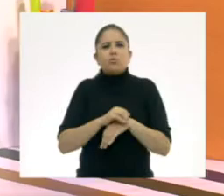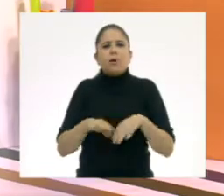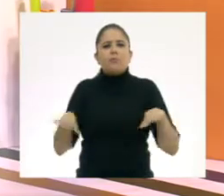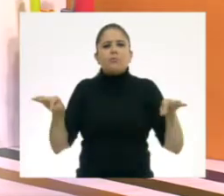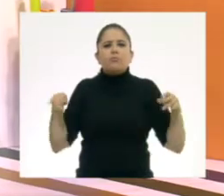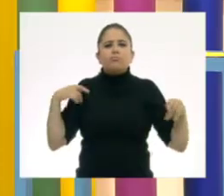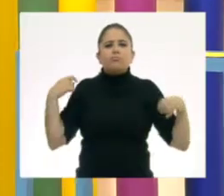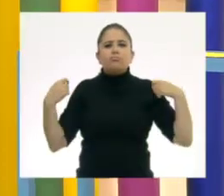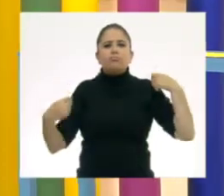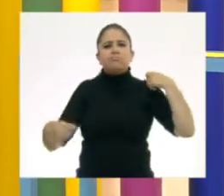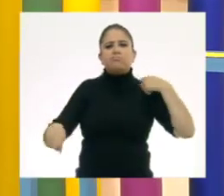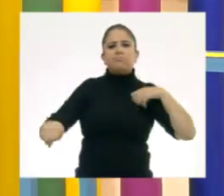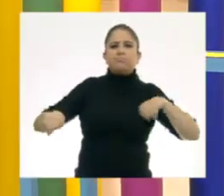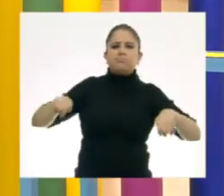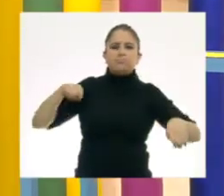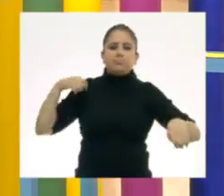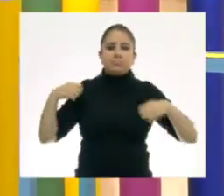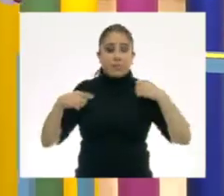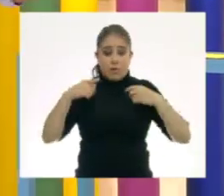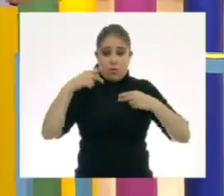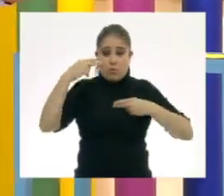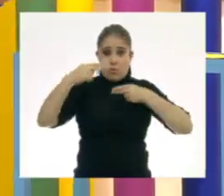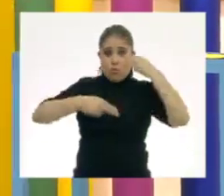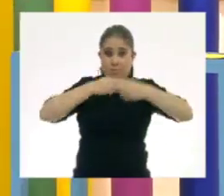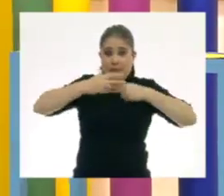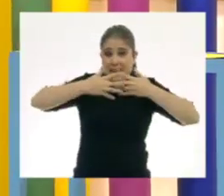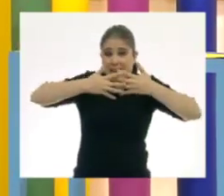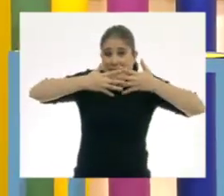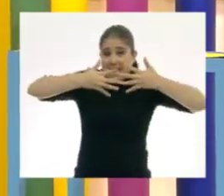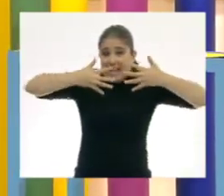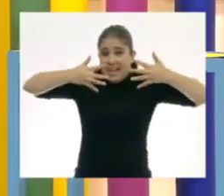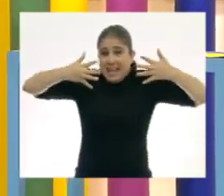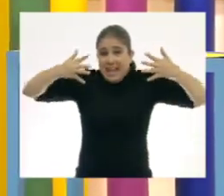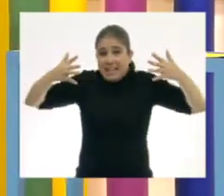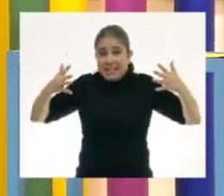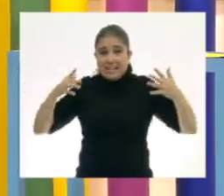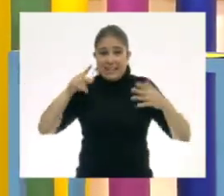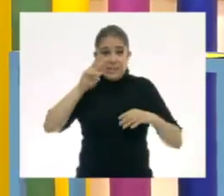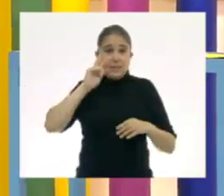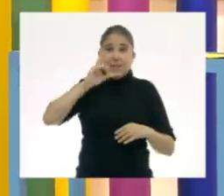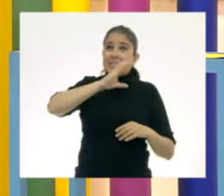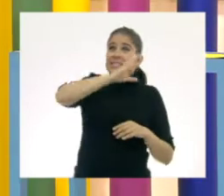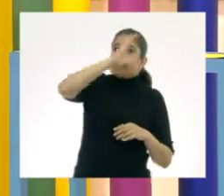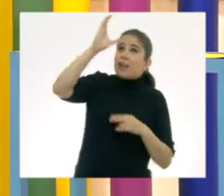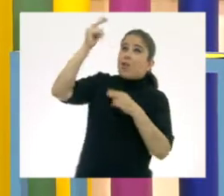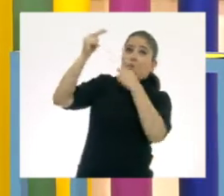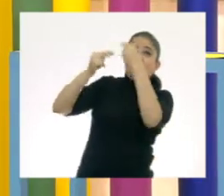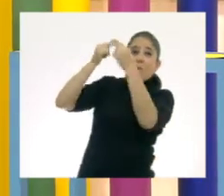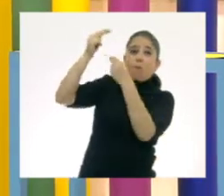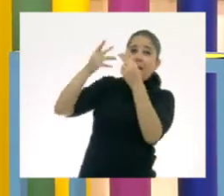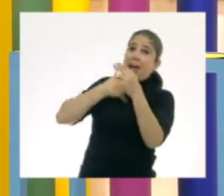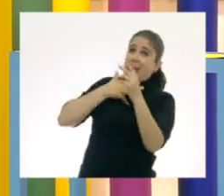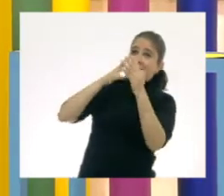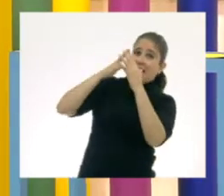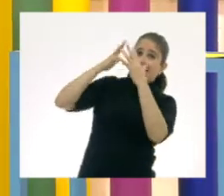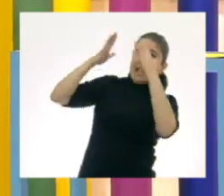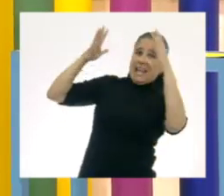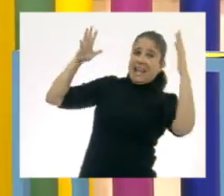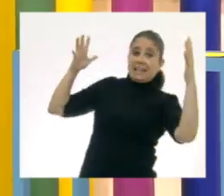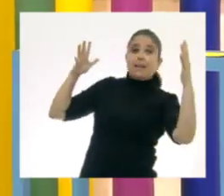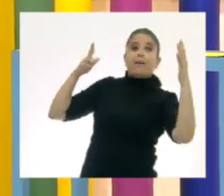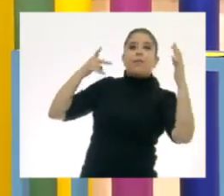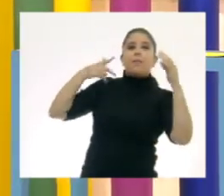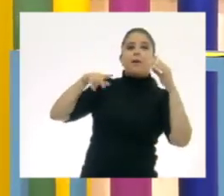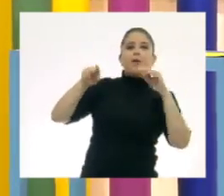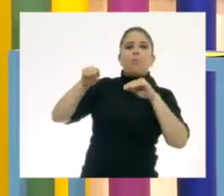muy bien. Uh-huh. Aunque seas una nube muy, muy grande, si te has imaginado y lo has visto en el cielo, hay nubes muy grandotas, pero aún